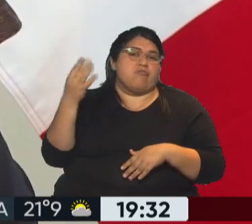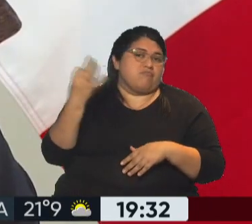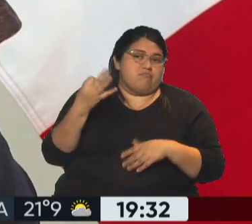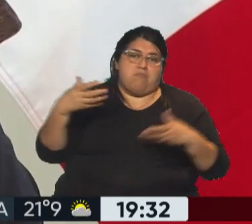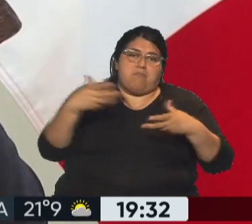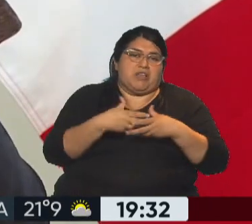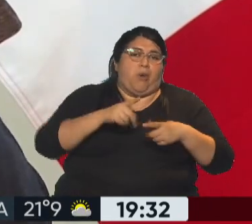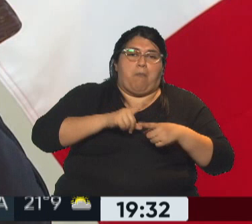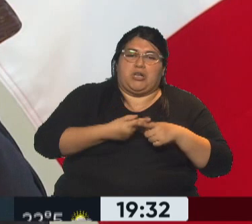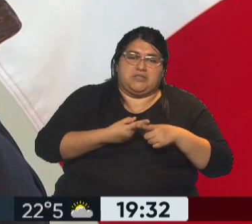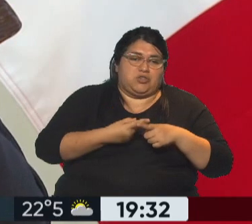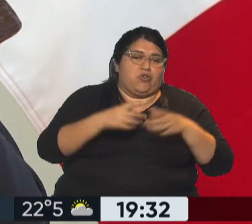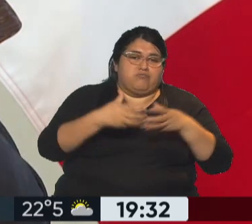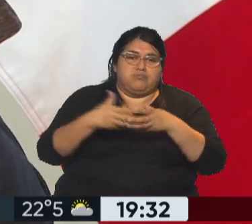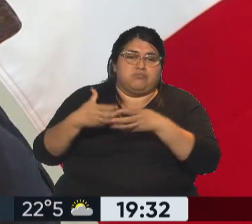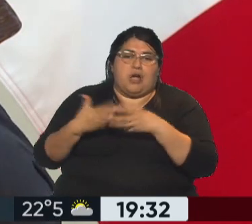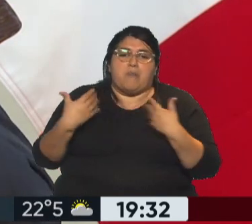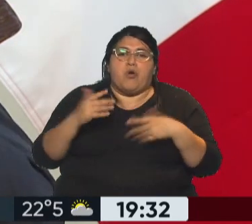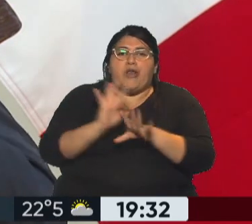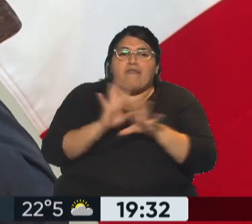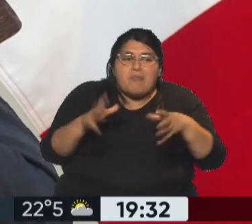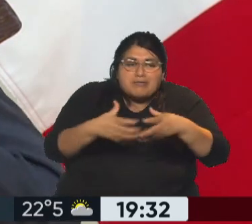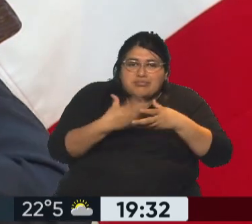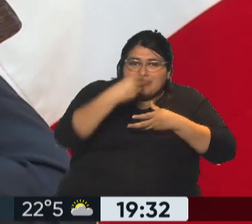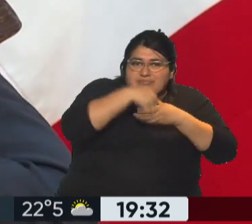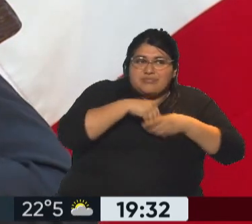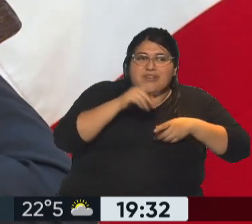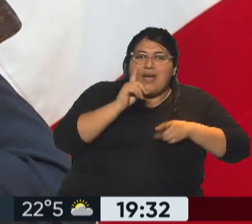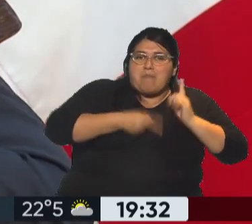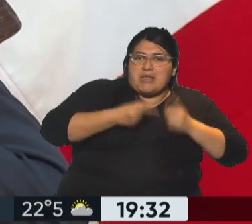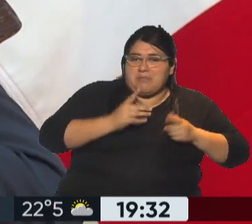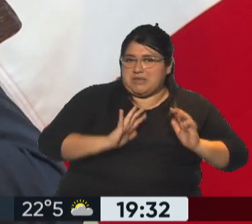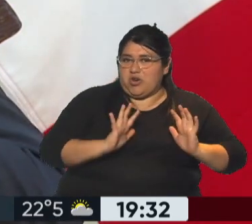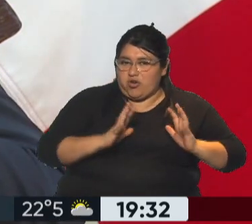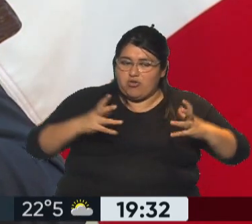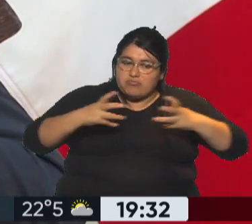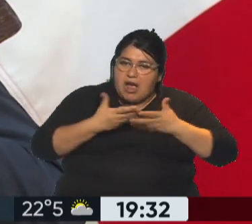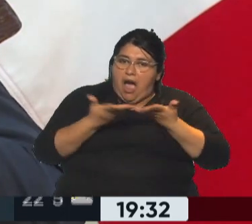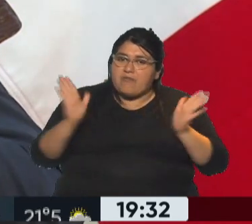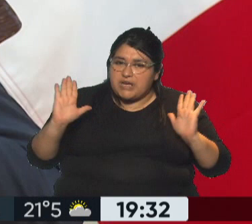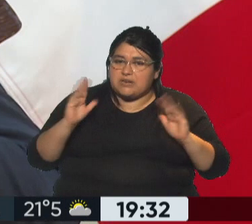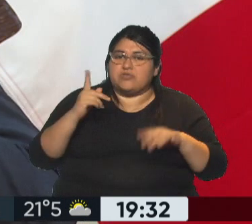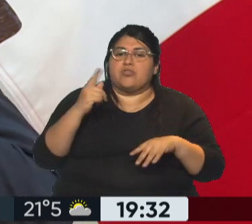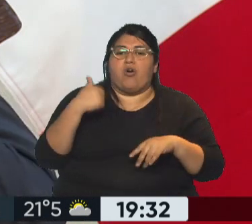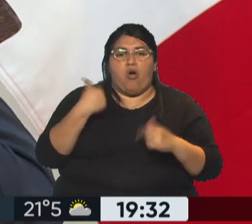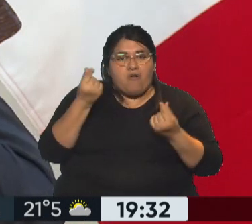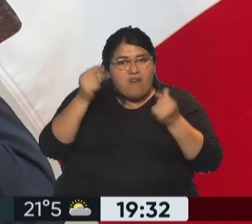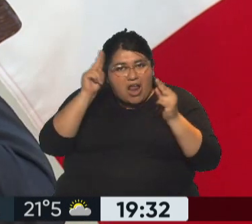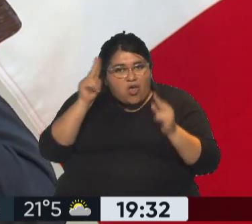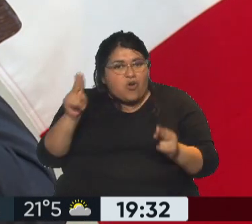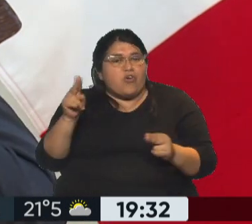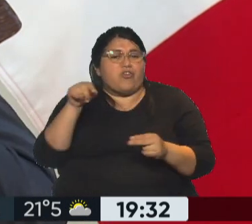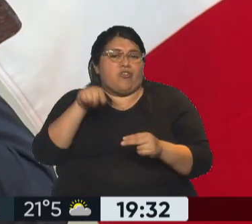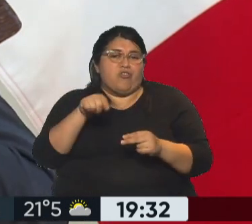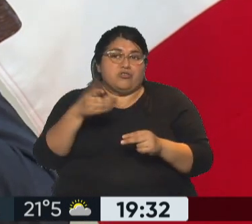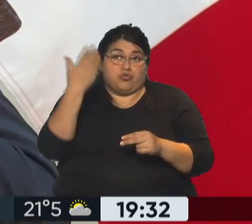partidos políticos no se conviertan en un lugar cerrado de los dirigentes. Yo valoro mucho, lo dije en aquel entonces